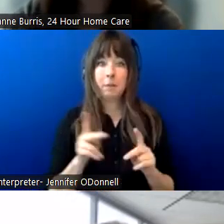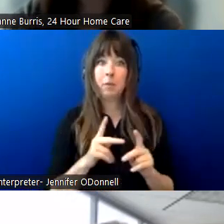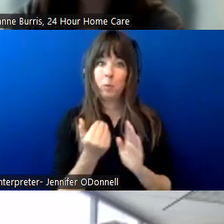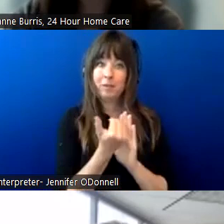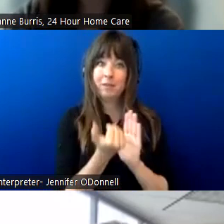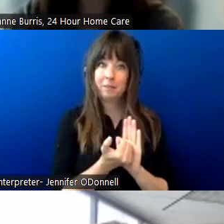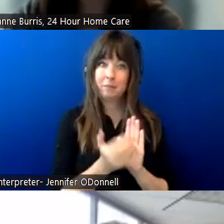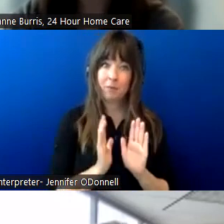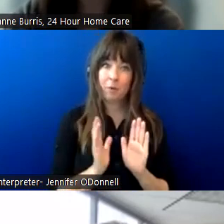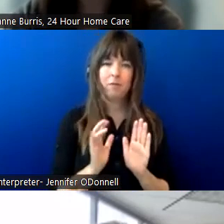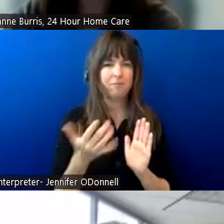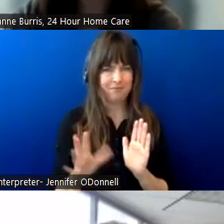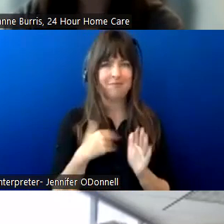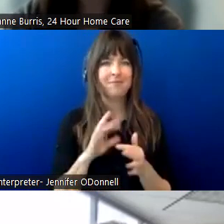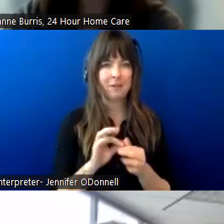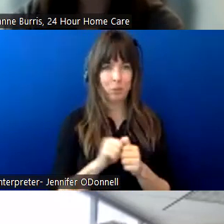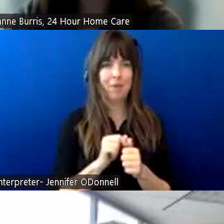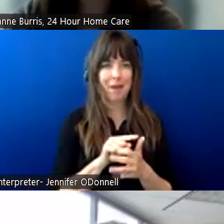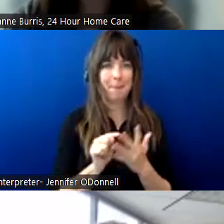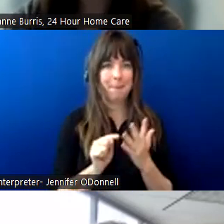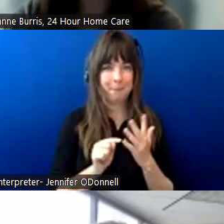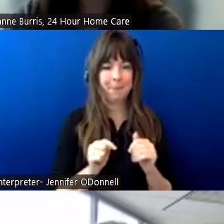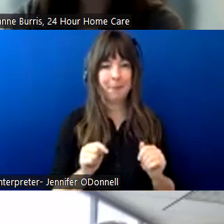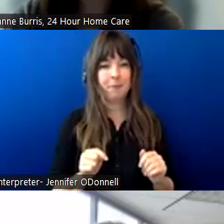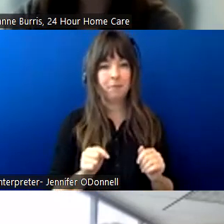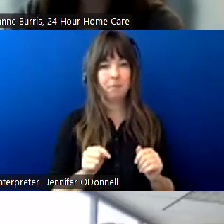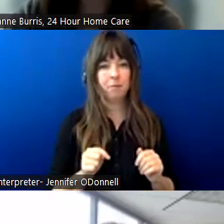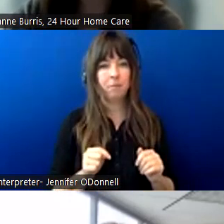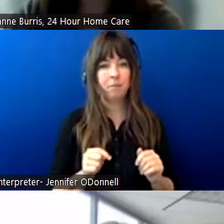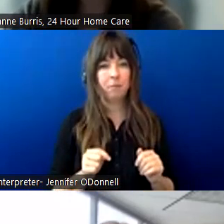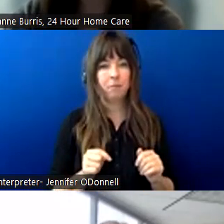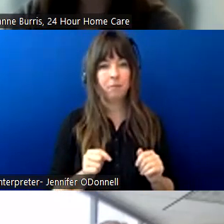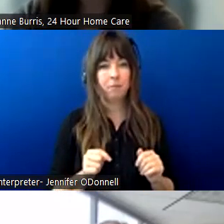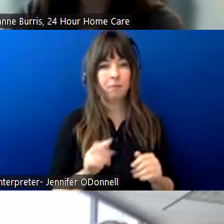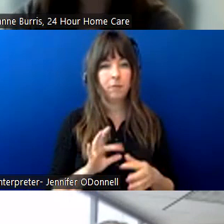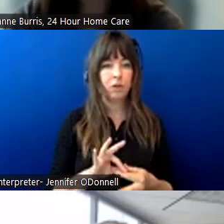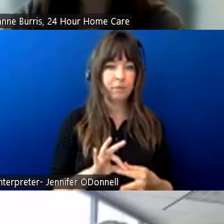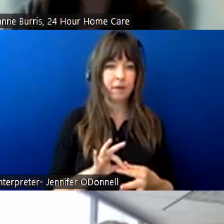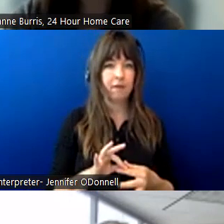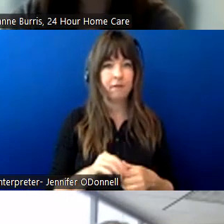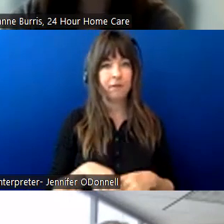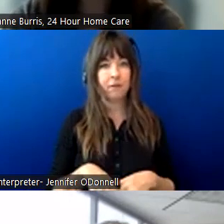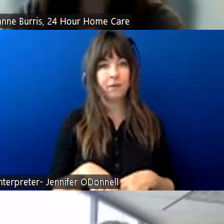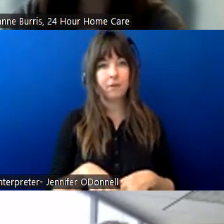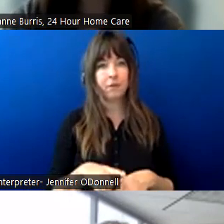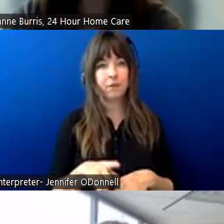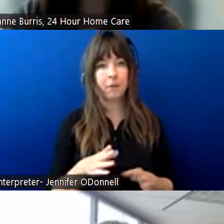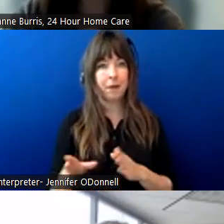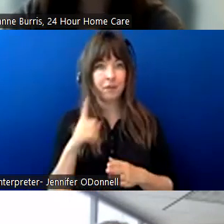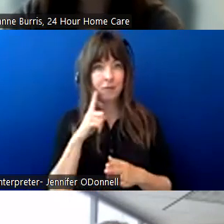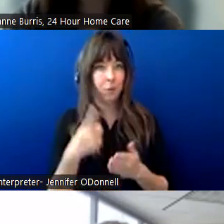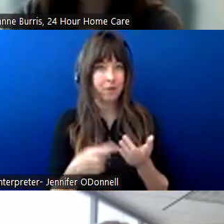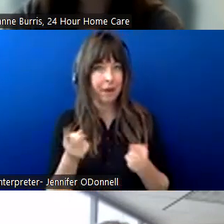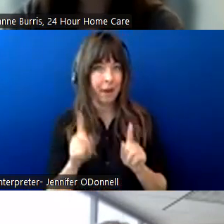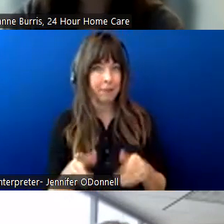que las que estaban mencionadas anteriormente ya teníamos conexiones con ellos. En lo que se refiere a los planes